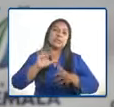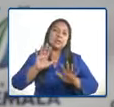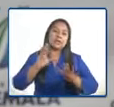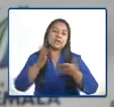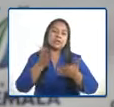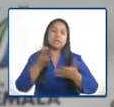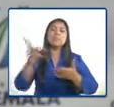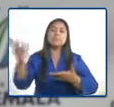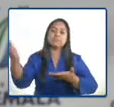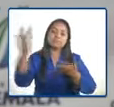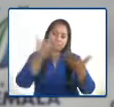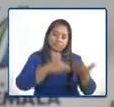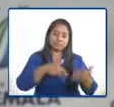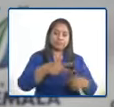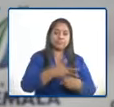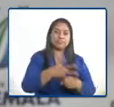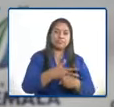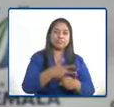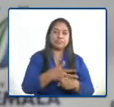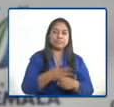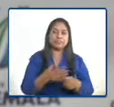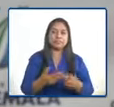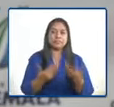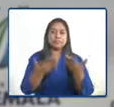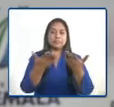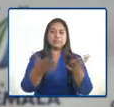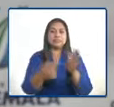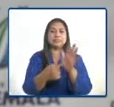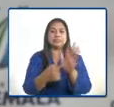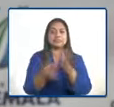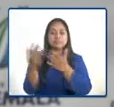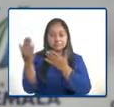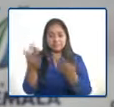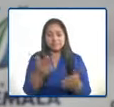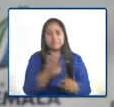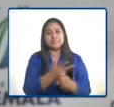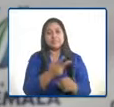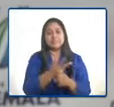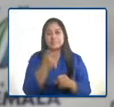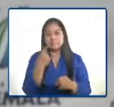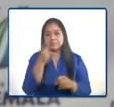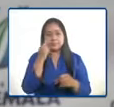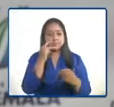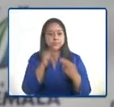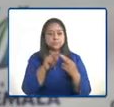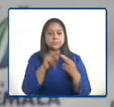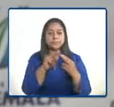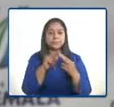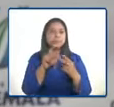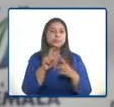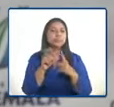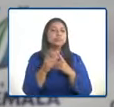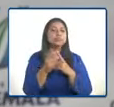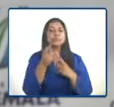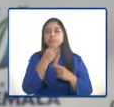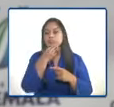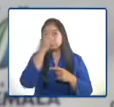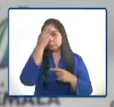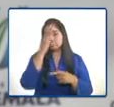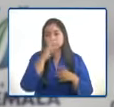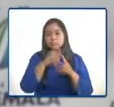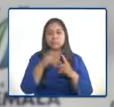venga a Guatemala. Les estamos ofreciendo esta venida a Guatemala para poder venir a conocer esta cultura maya, para conocer